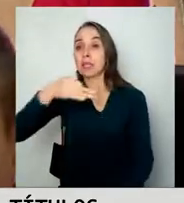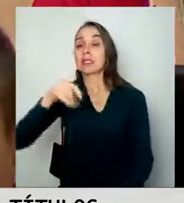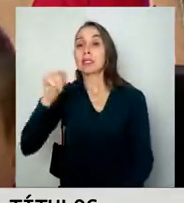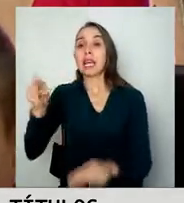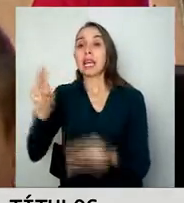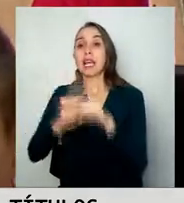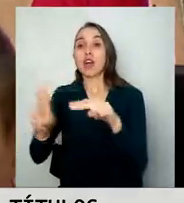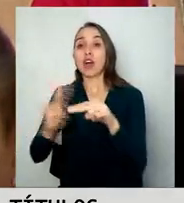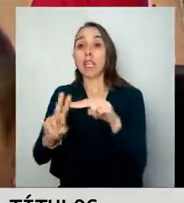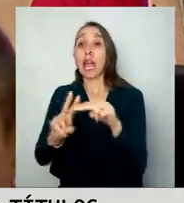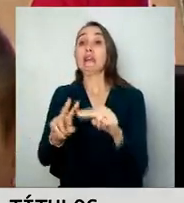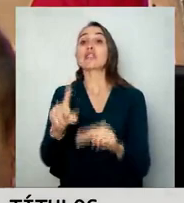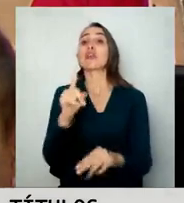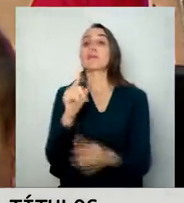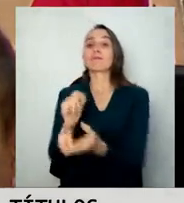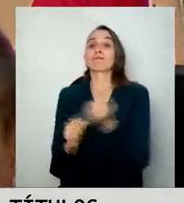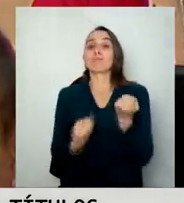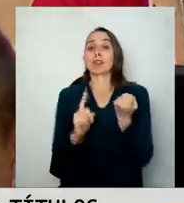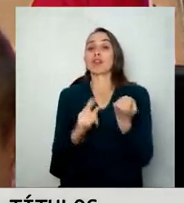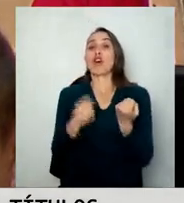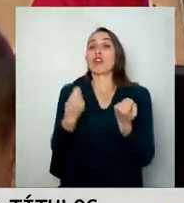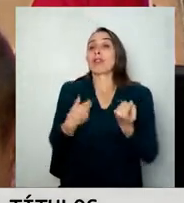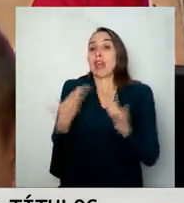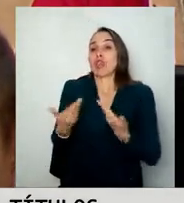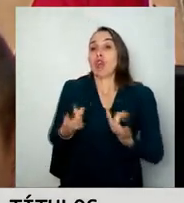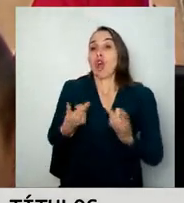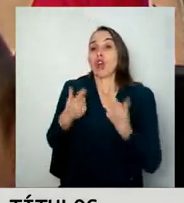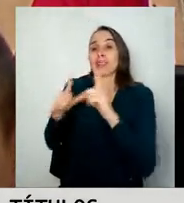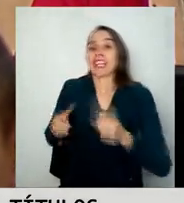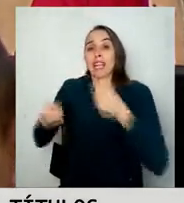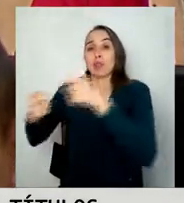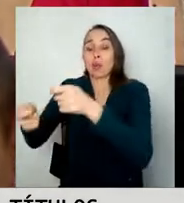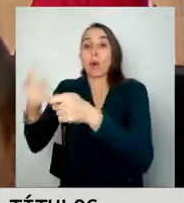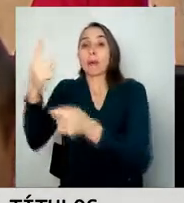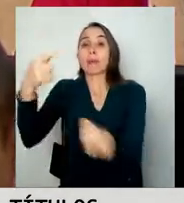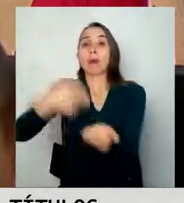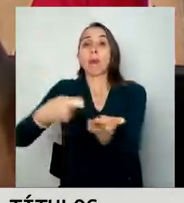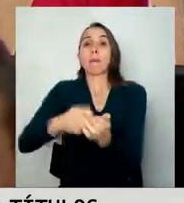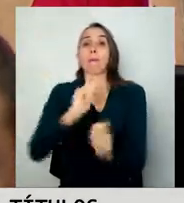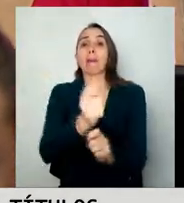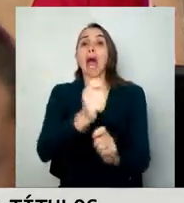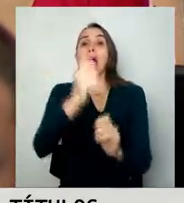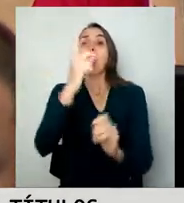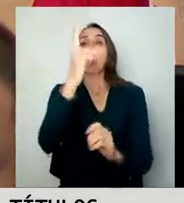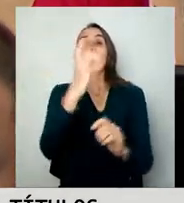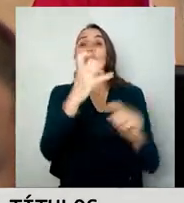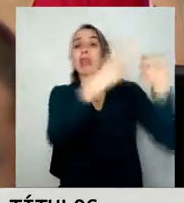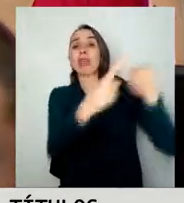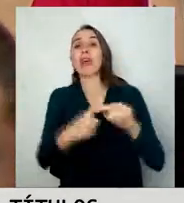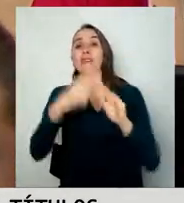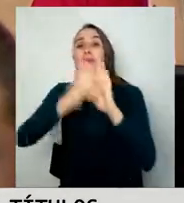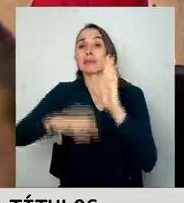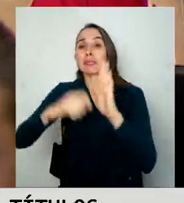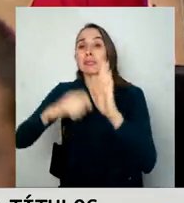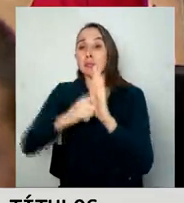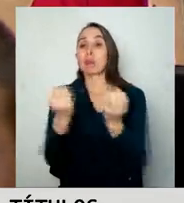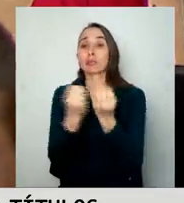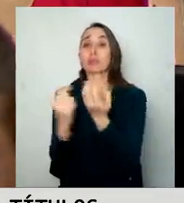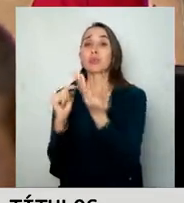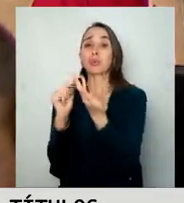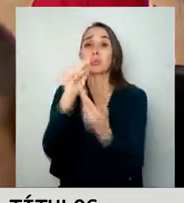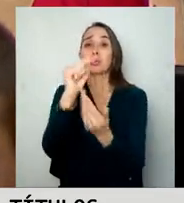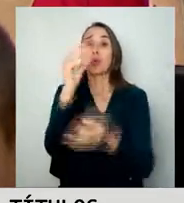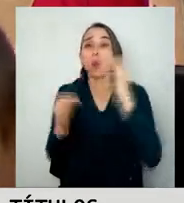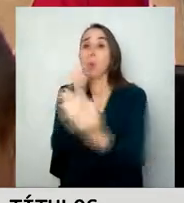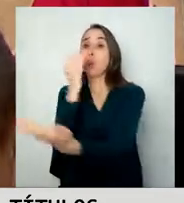ilegal y arbitraria y lo han hecho en un sinnúmero de casos entonces presidente lo que tenemos que hacer es evitar